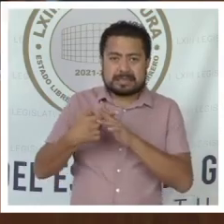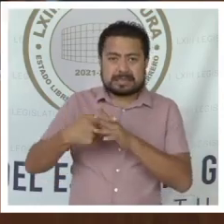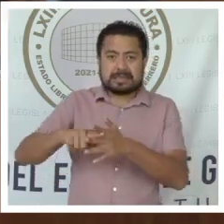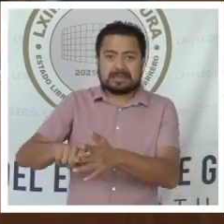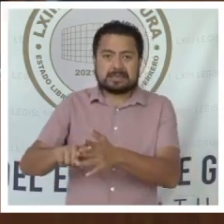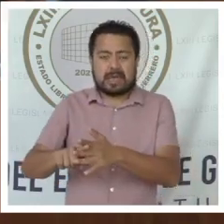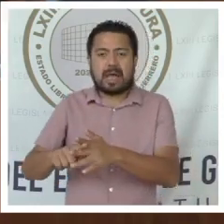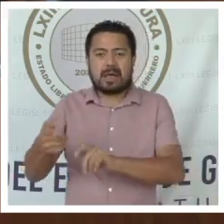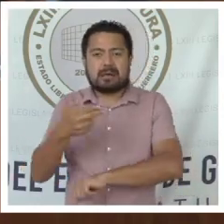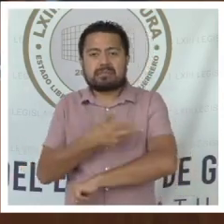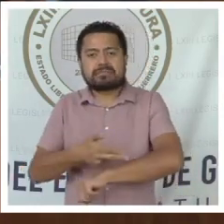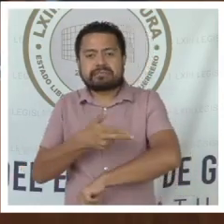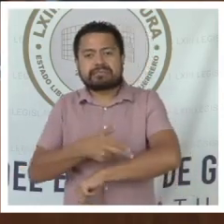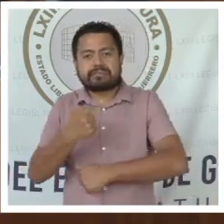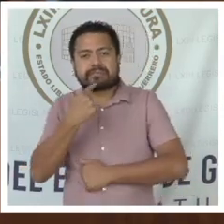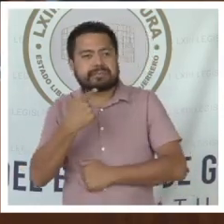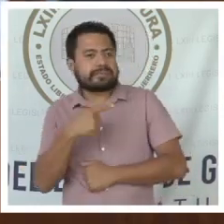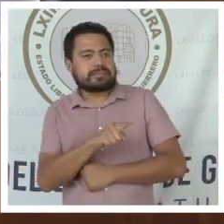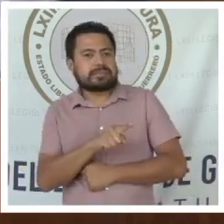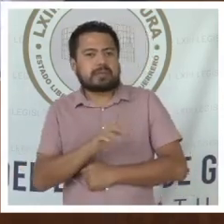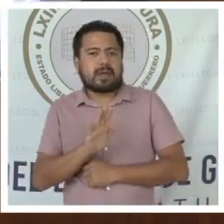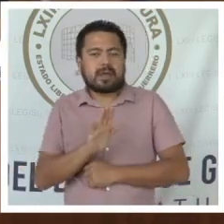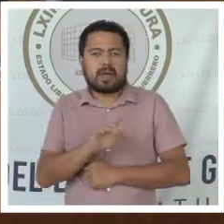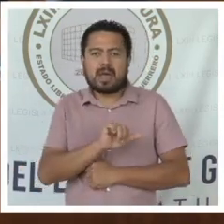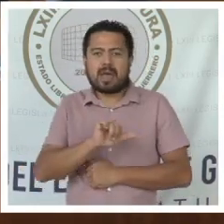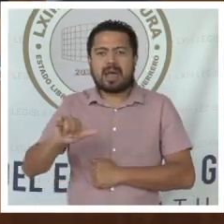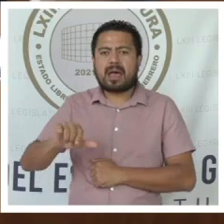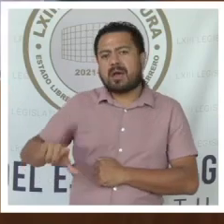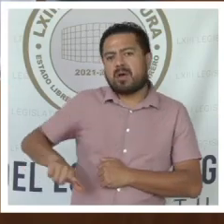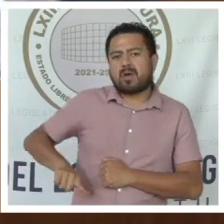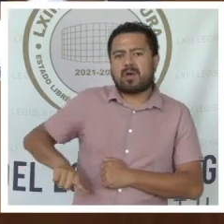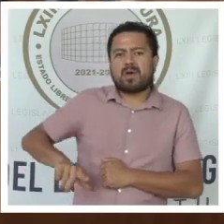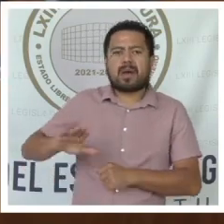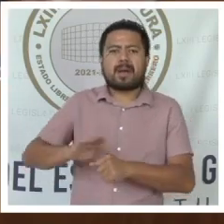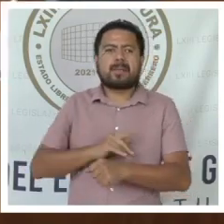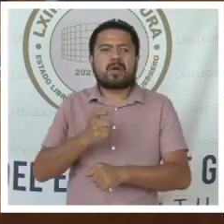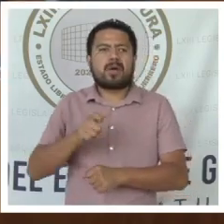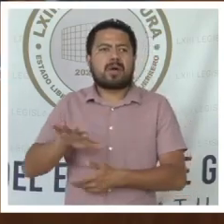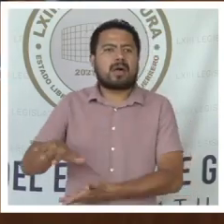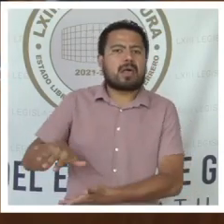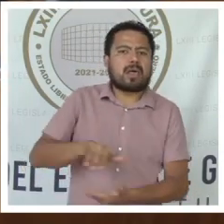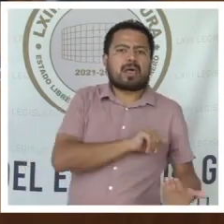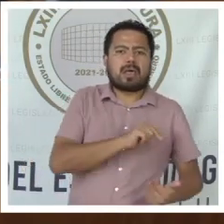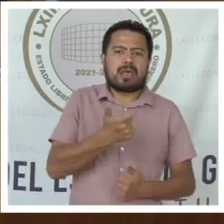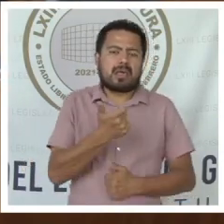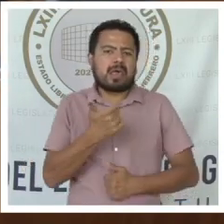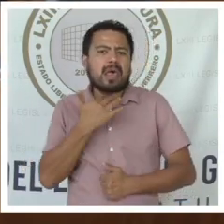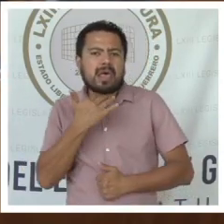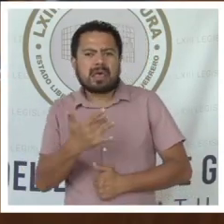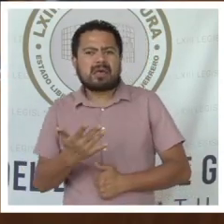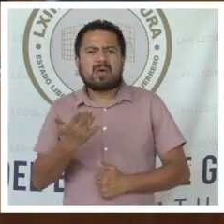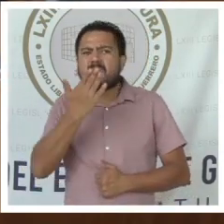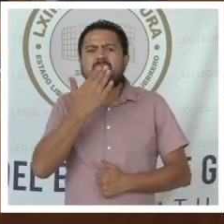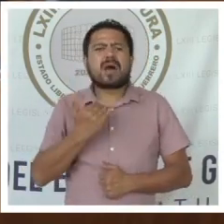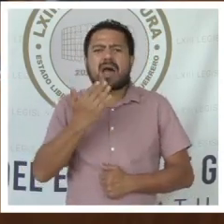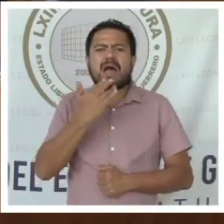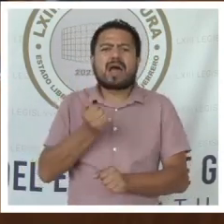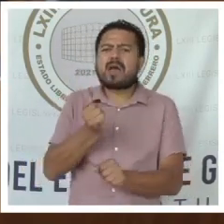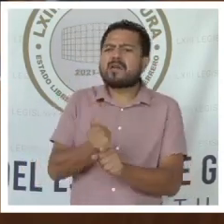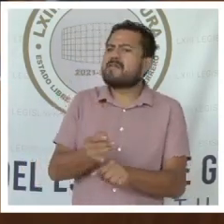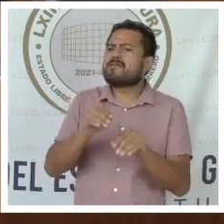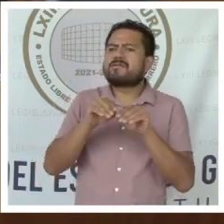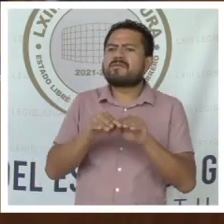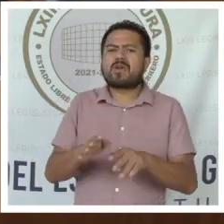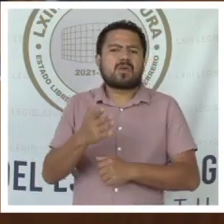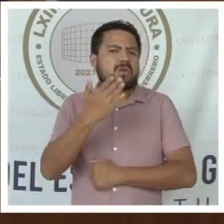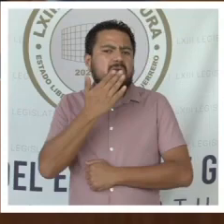procedimiento a funcionarios públicos por desvío de recursos no hay información compañeras